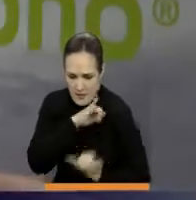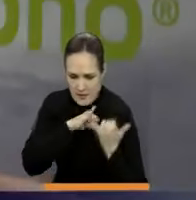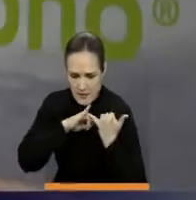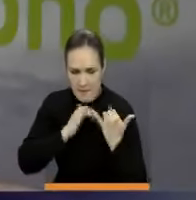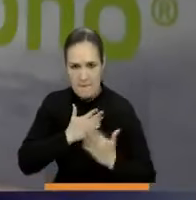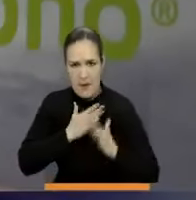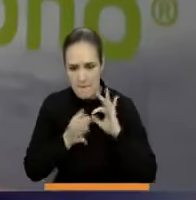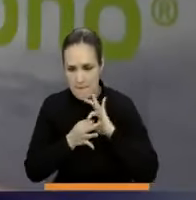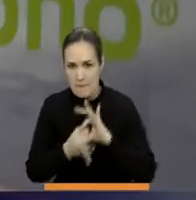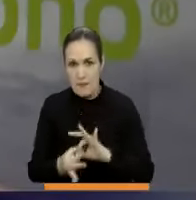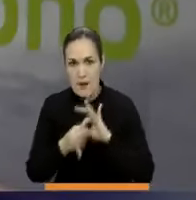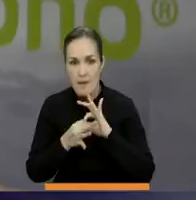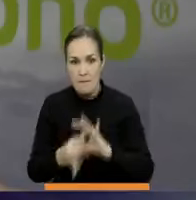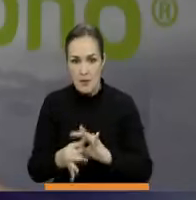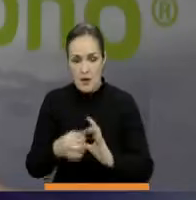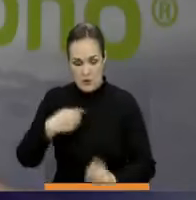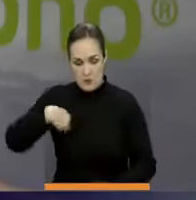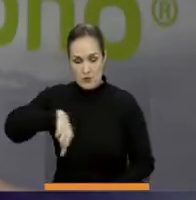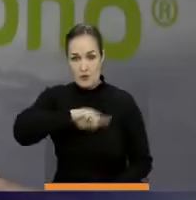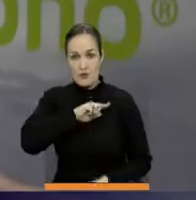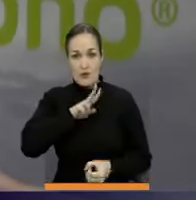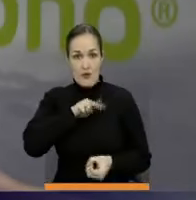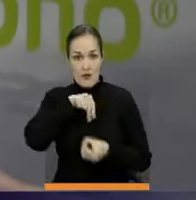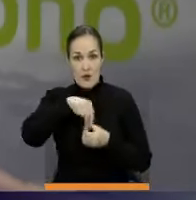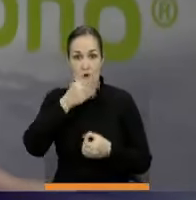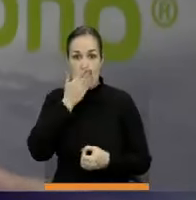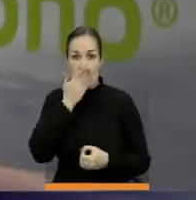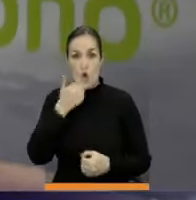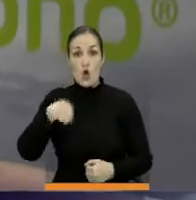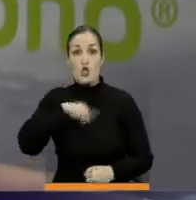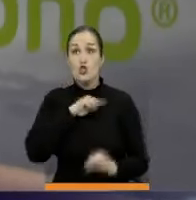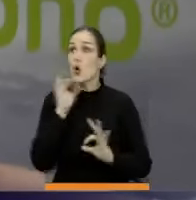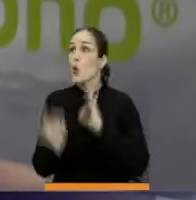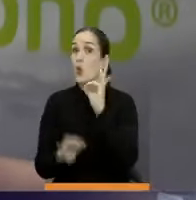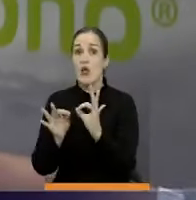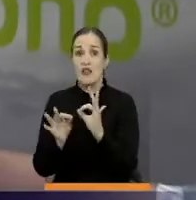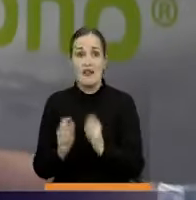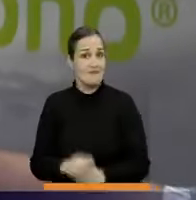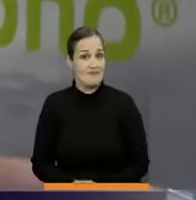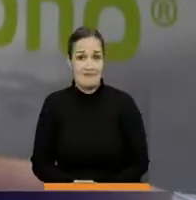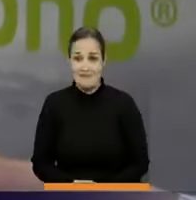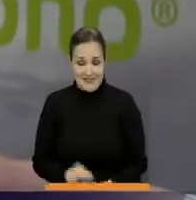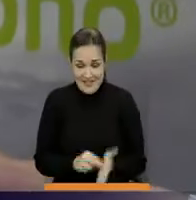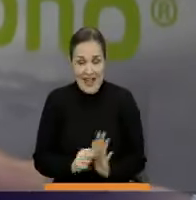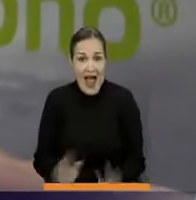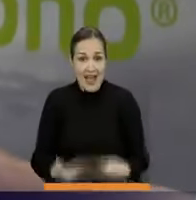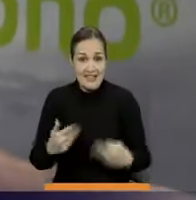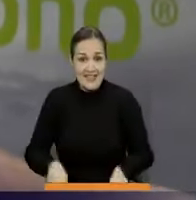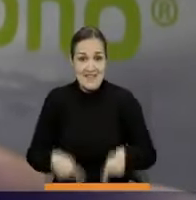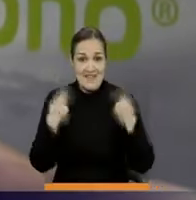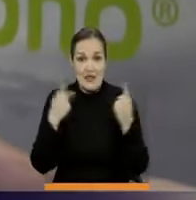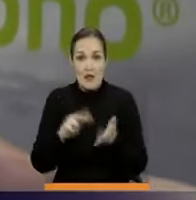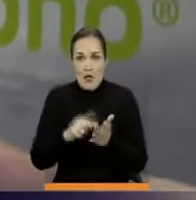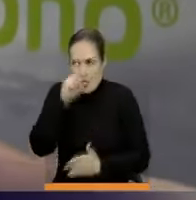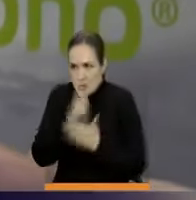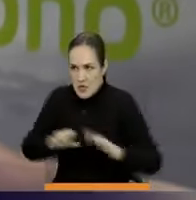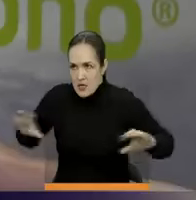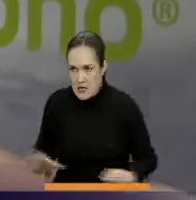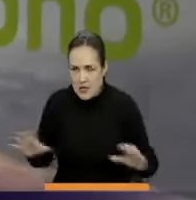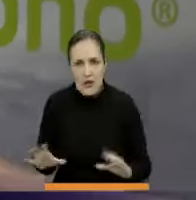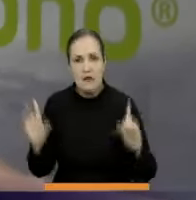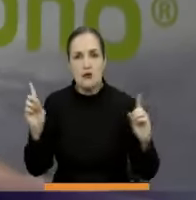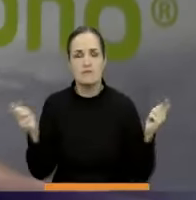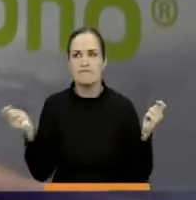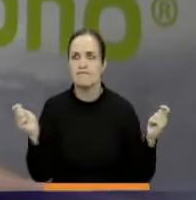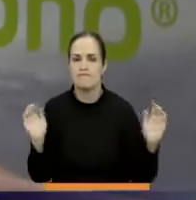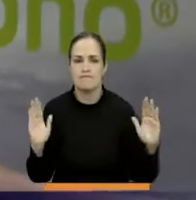la verdad en sí decimos nosotros los indígenas que nosotros nos quedamos, vivimos con ellas. Es la vida de nosotros, ¿sí? Es muy diferente decir que